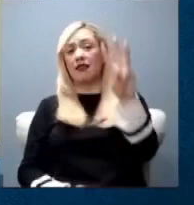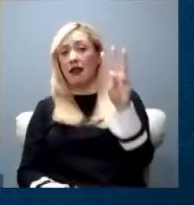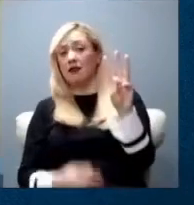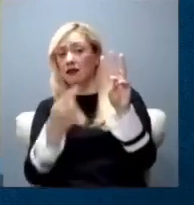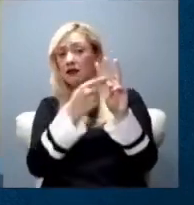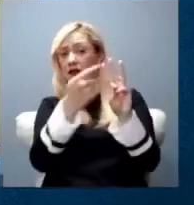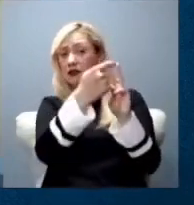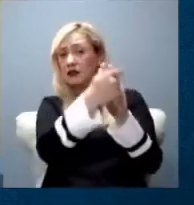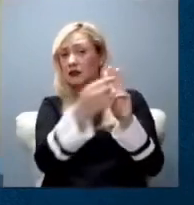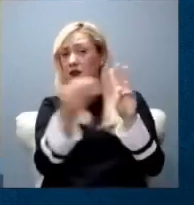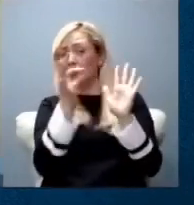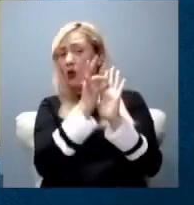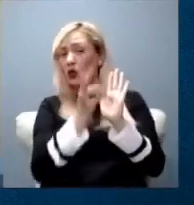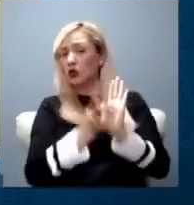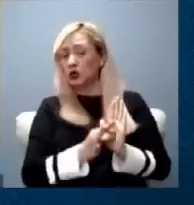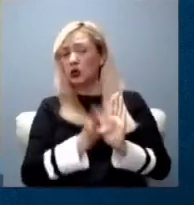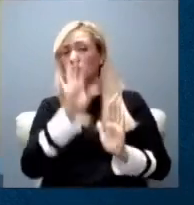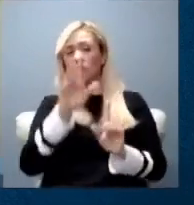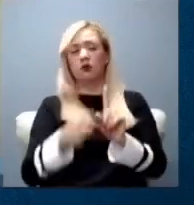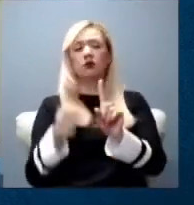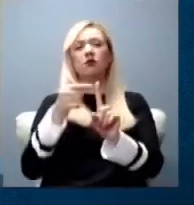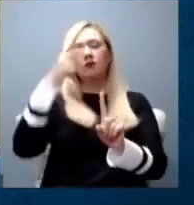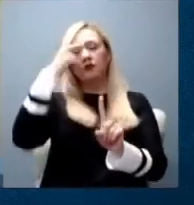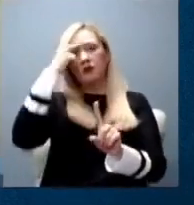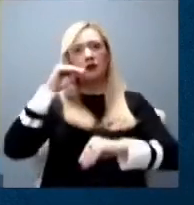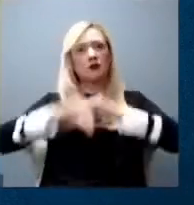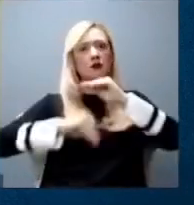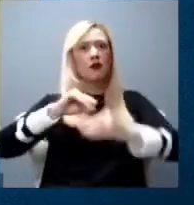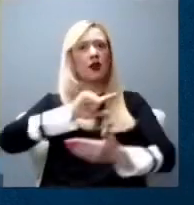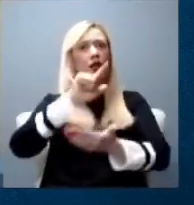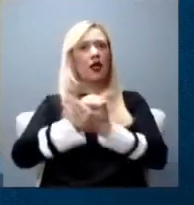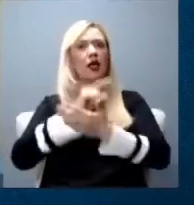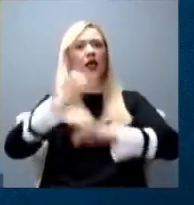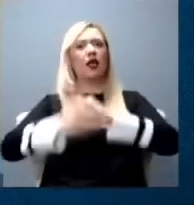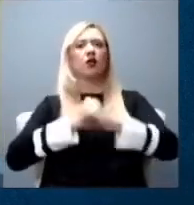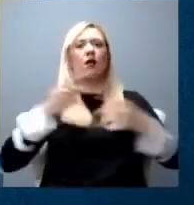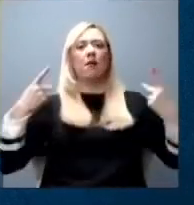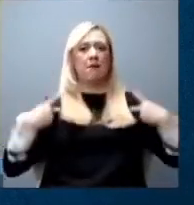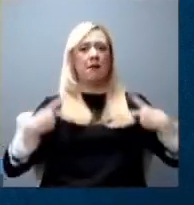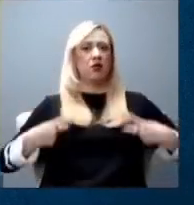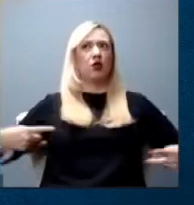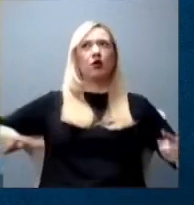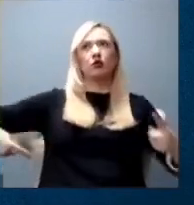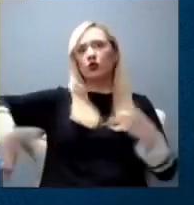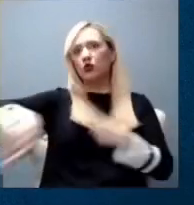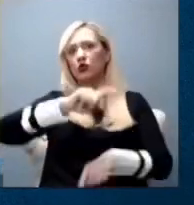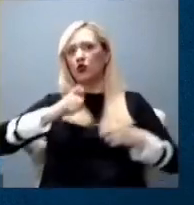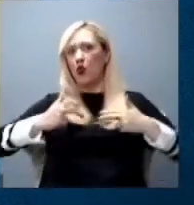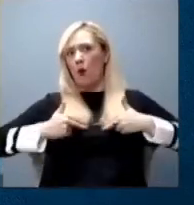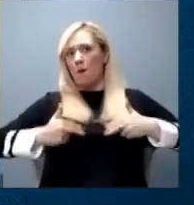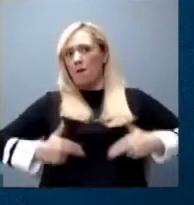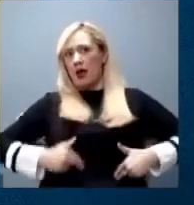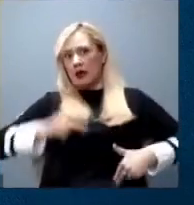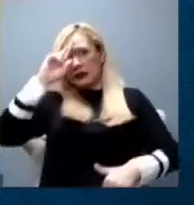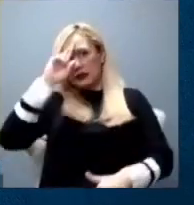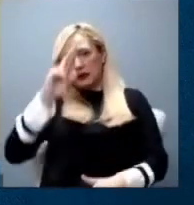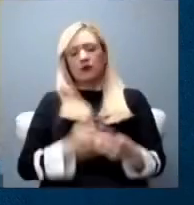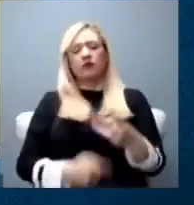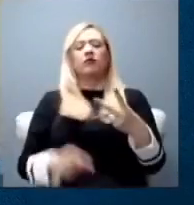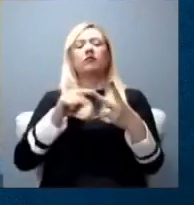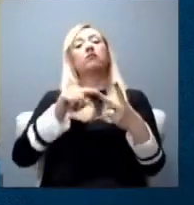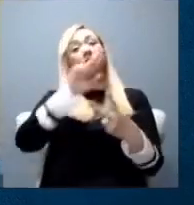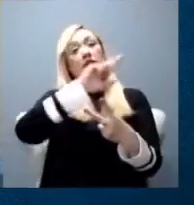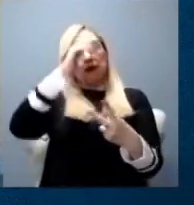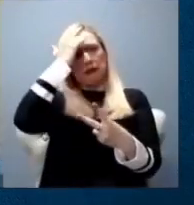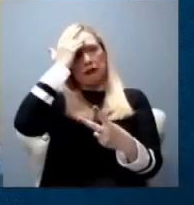primer lugar, se da un proceso de desarrollo del derecho internacional de la persona humana. En segundo lugar, se da un reconocimiento de subjetividad internacional,